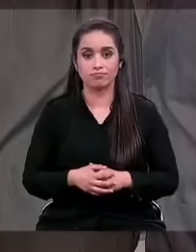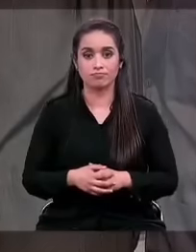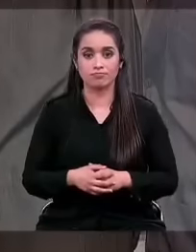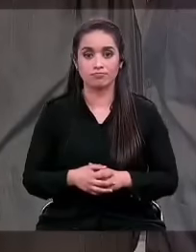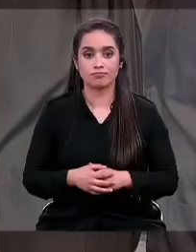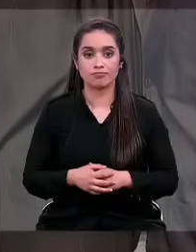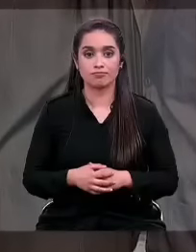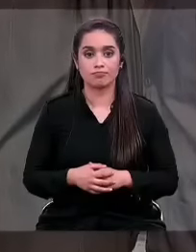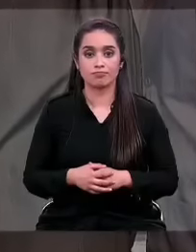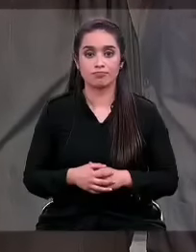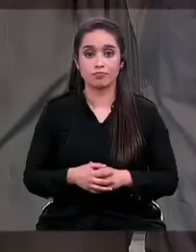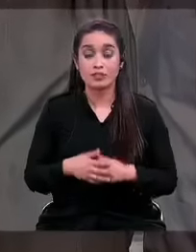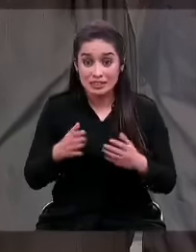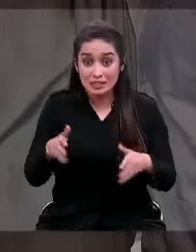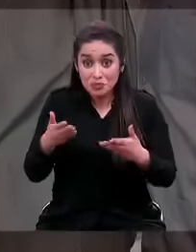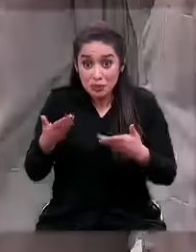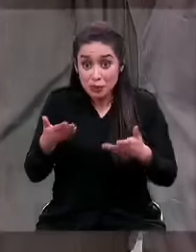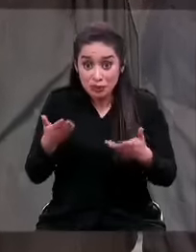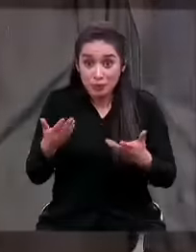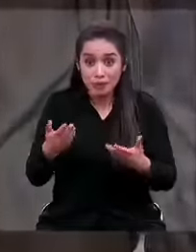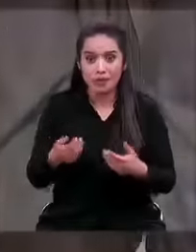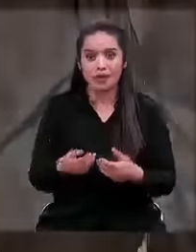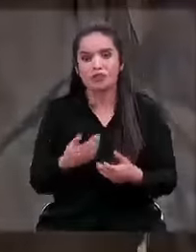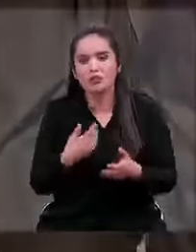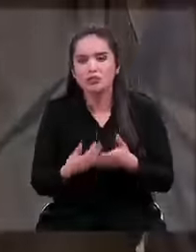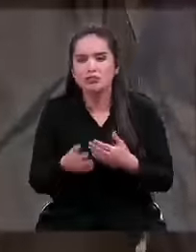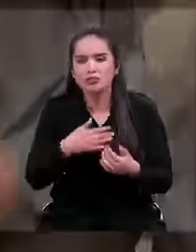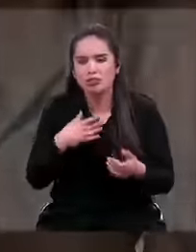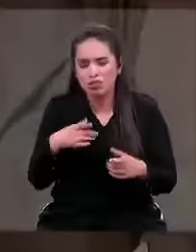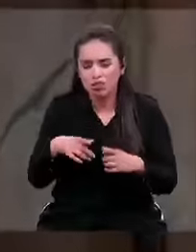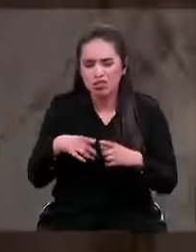Anacleto, vamos. ¿Dónde está el cheque? ¿Dónde?